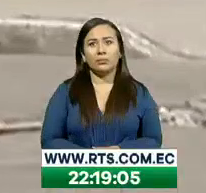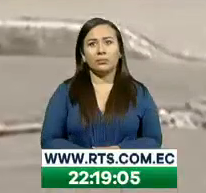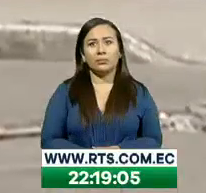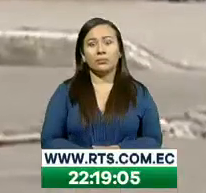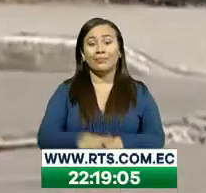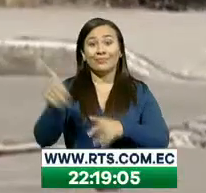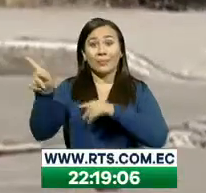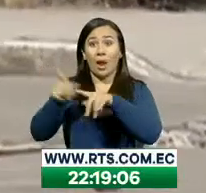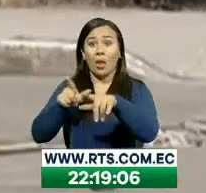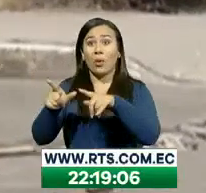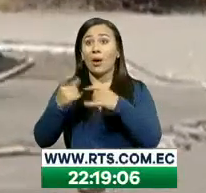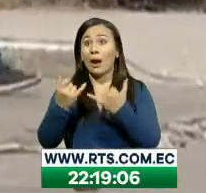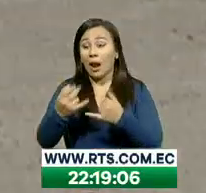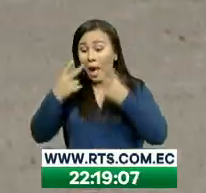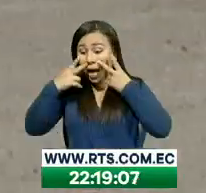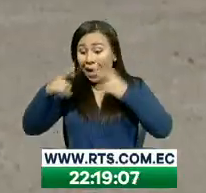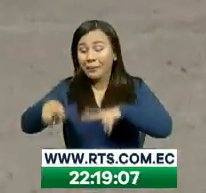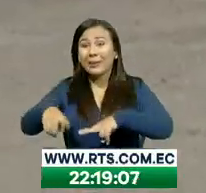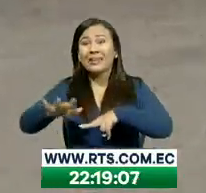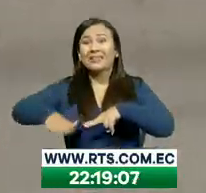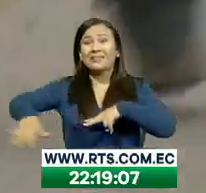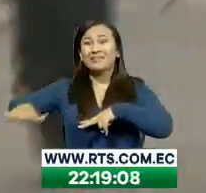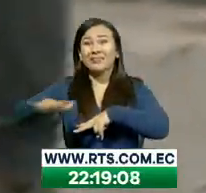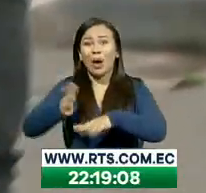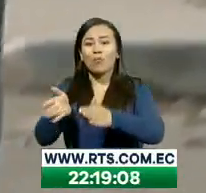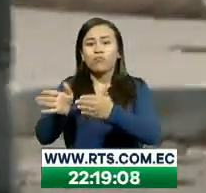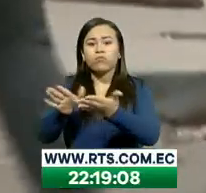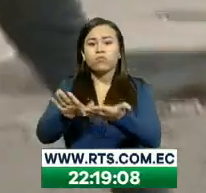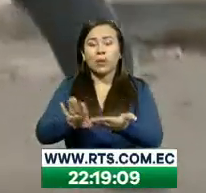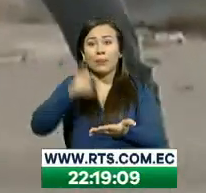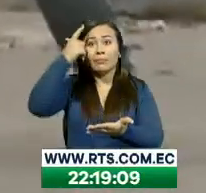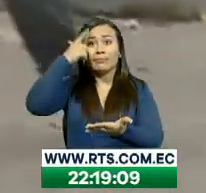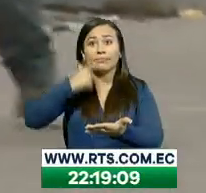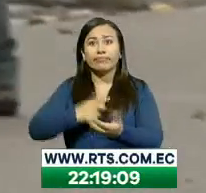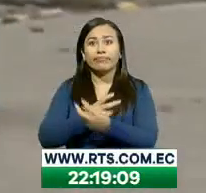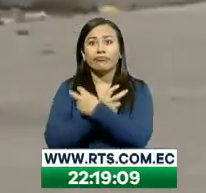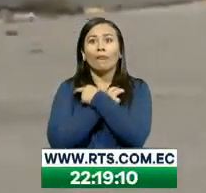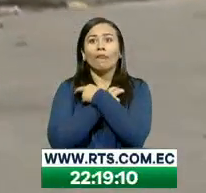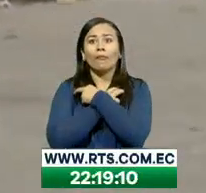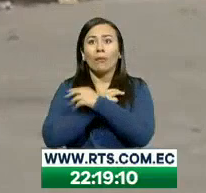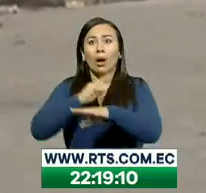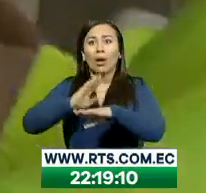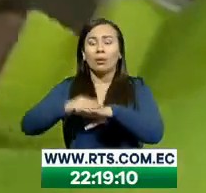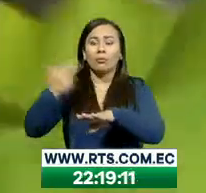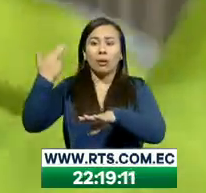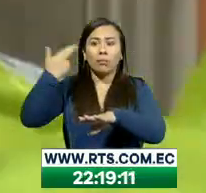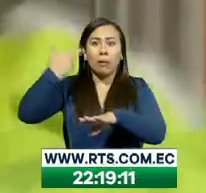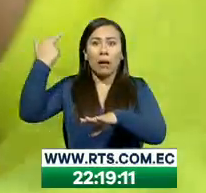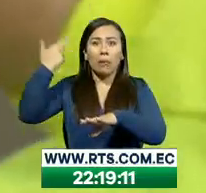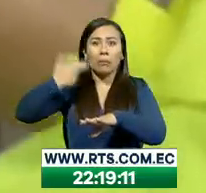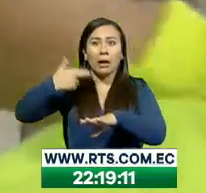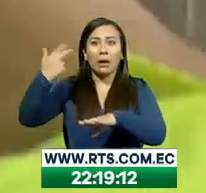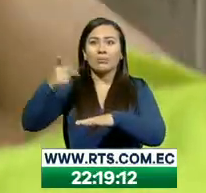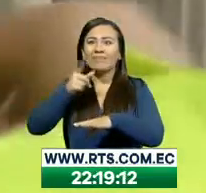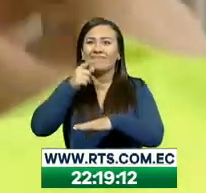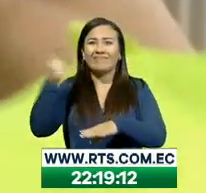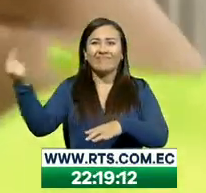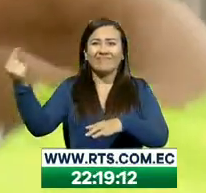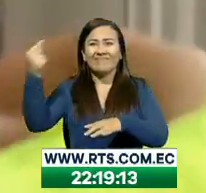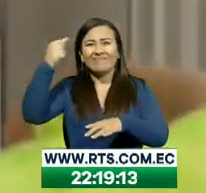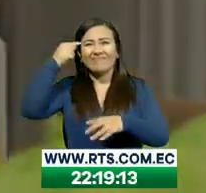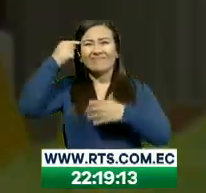En el sector solo quedó la huella marcada donde cayó el cuerpo de la víctima, producto del impacto de las balas asesinas que penetraron